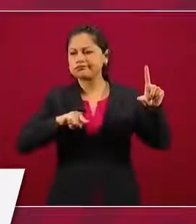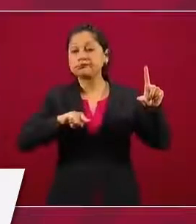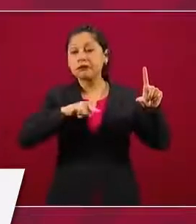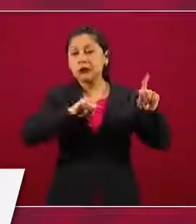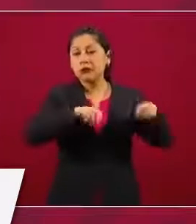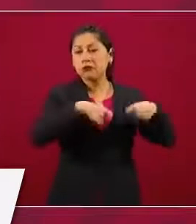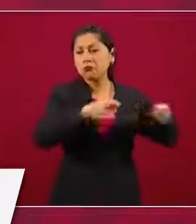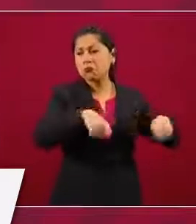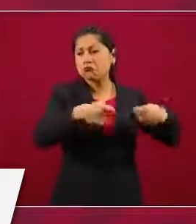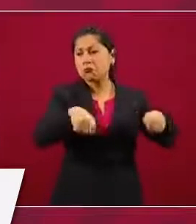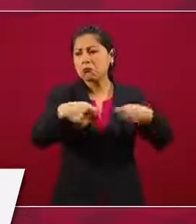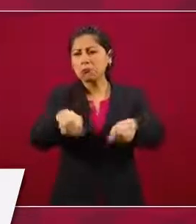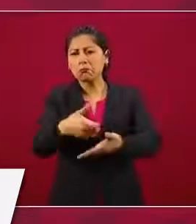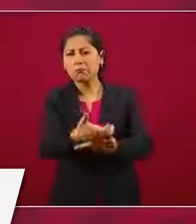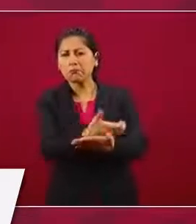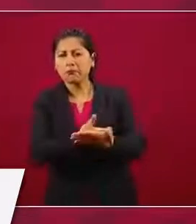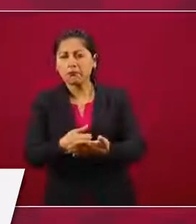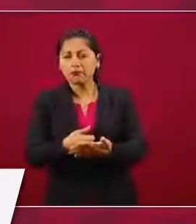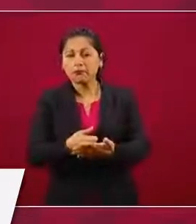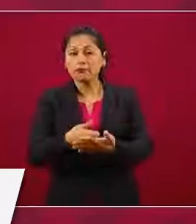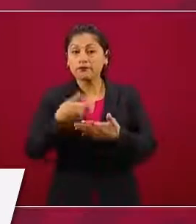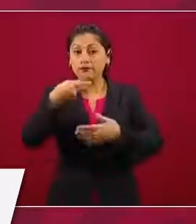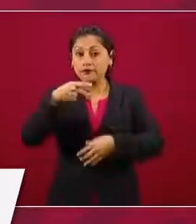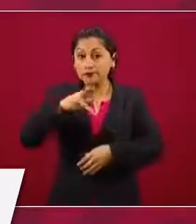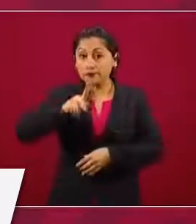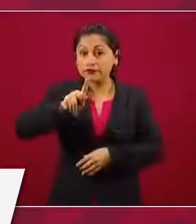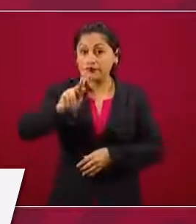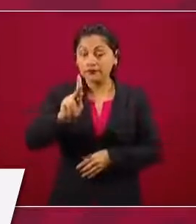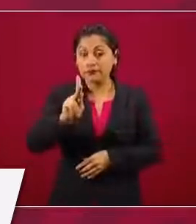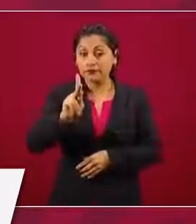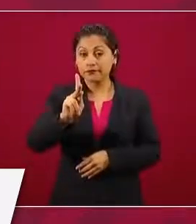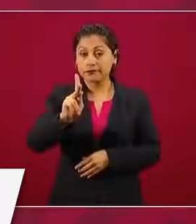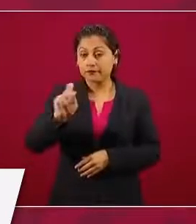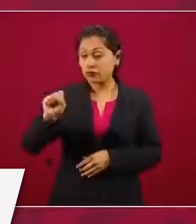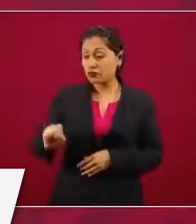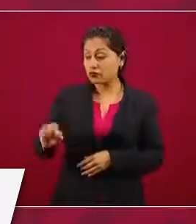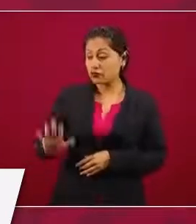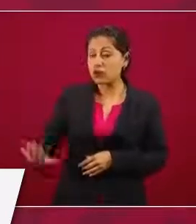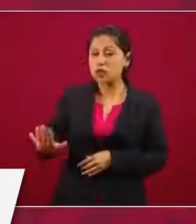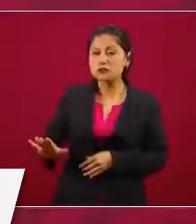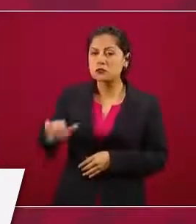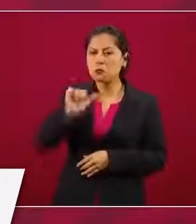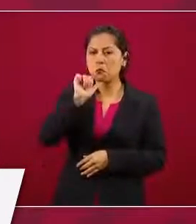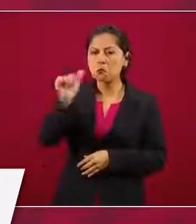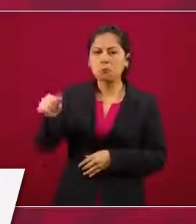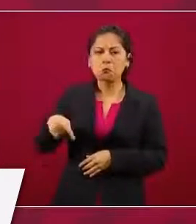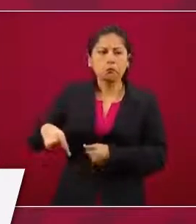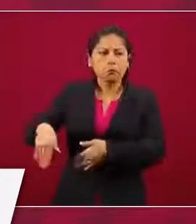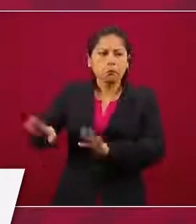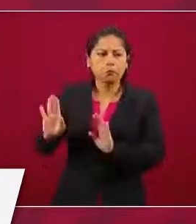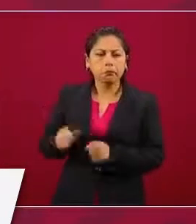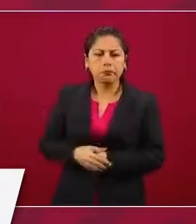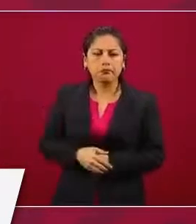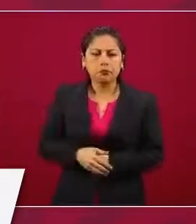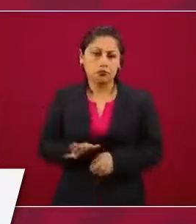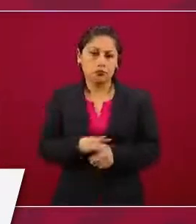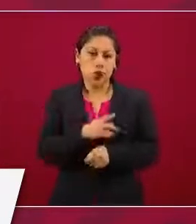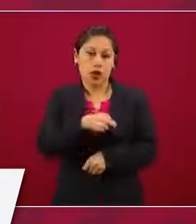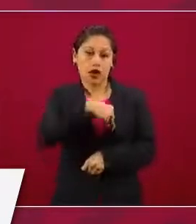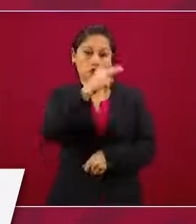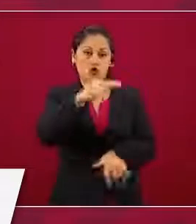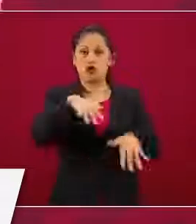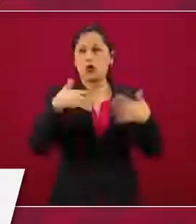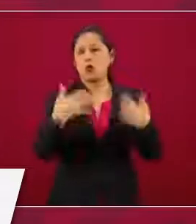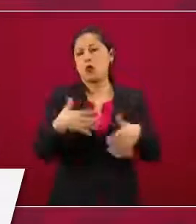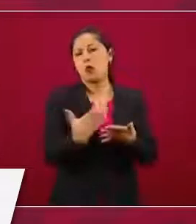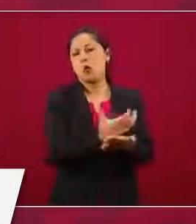Sin embargo, todas las líneas del centro, del norte, pues se consideraban rentables